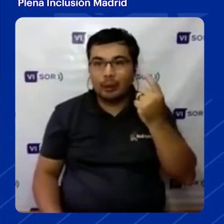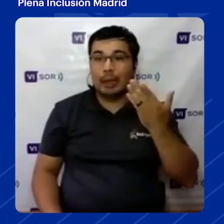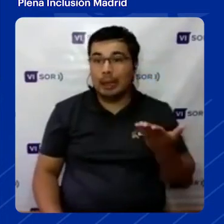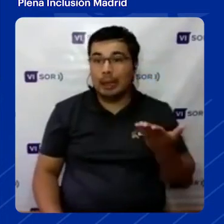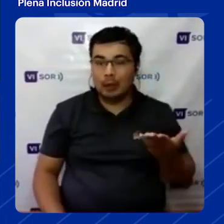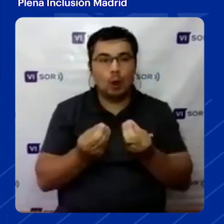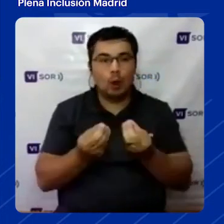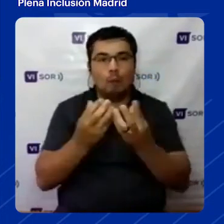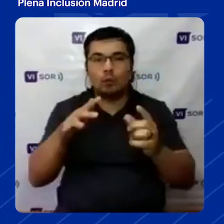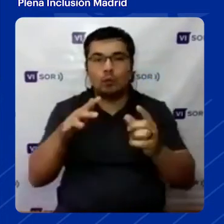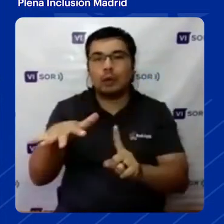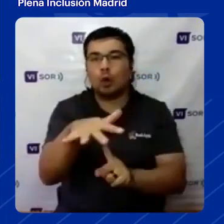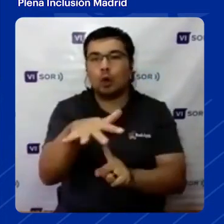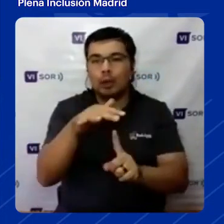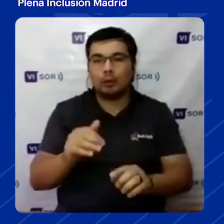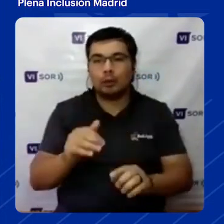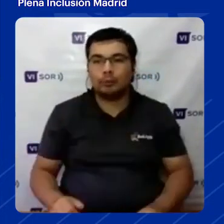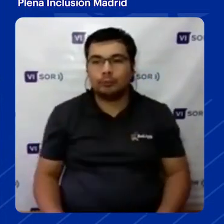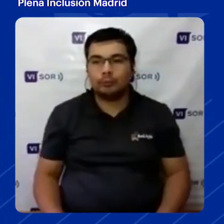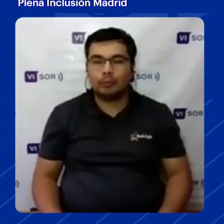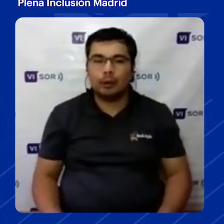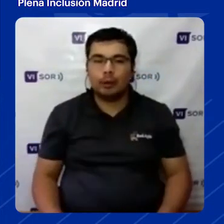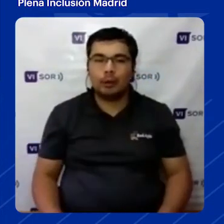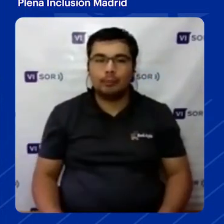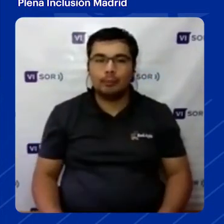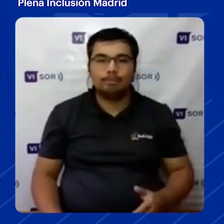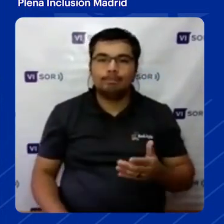¿no? Entonces,